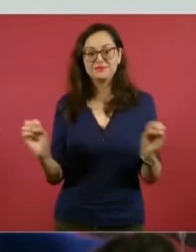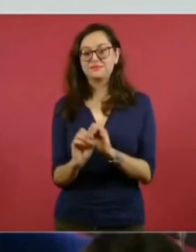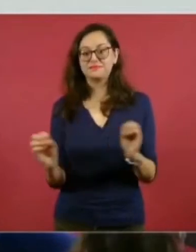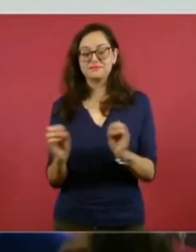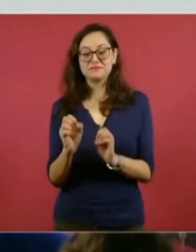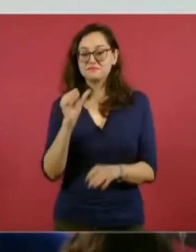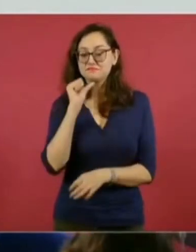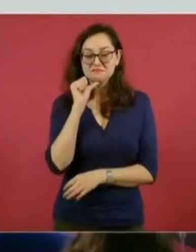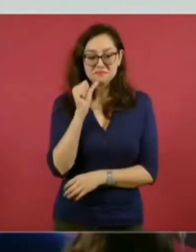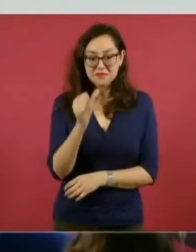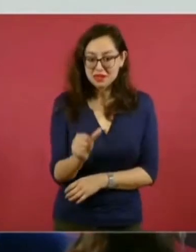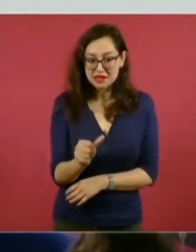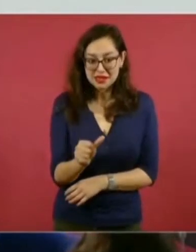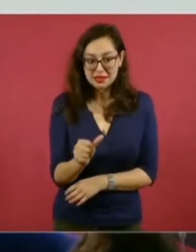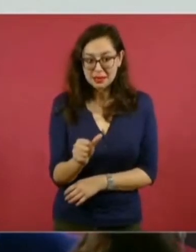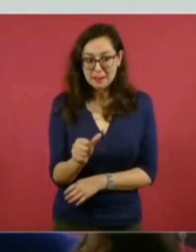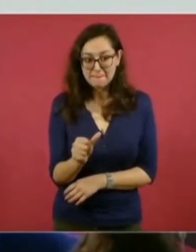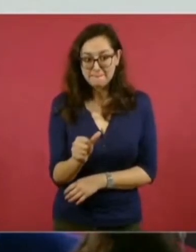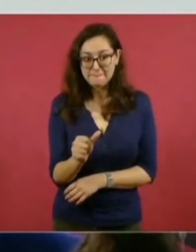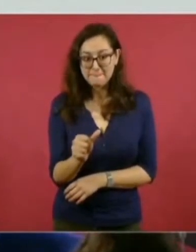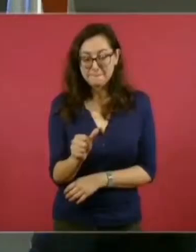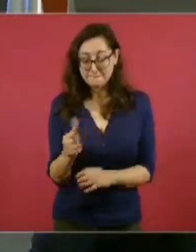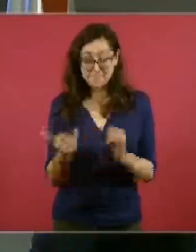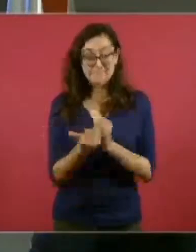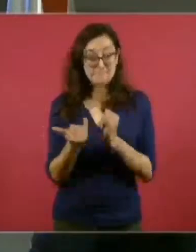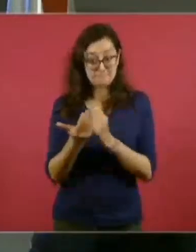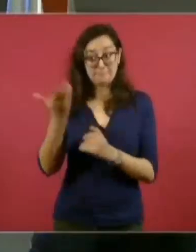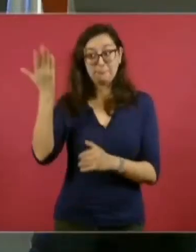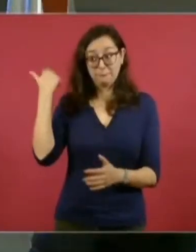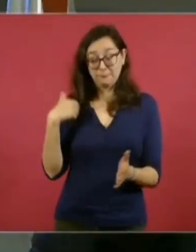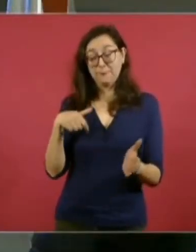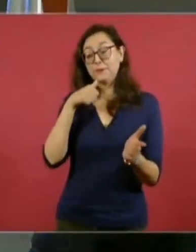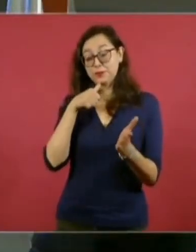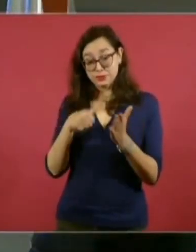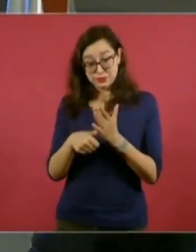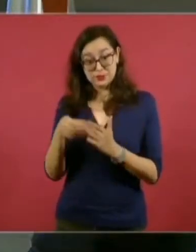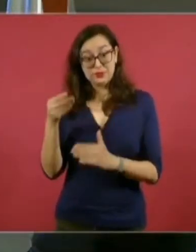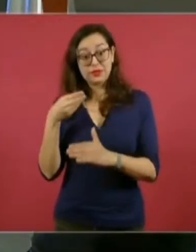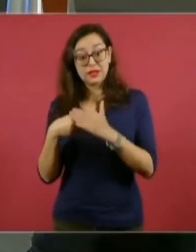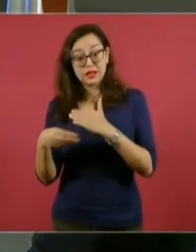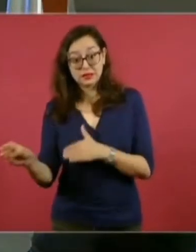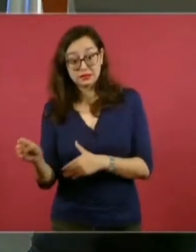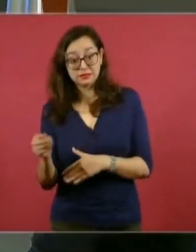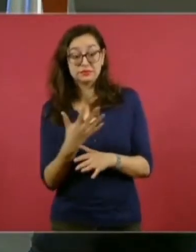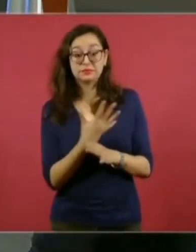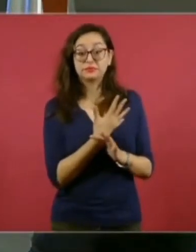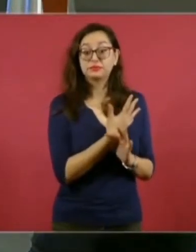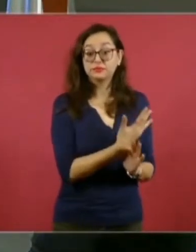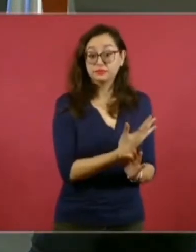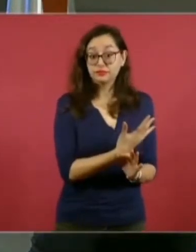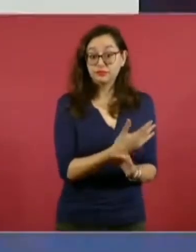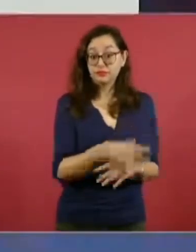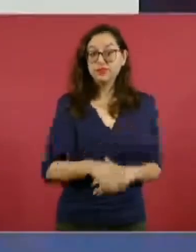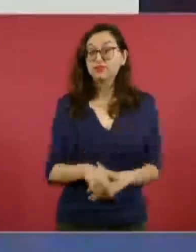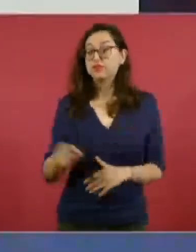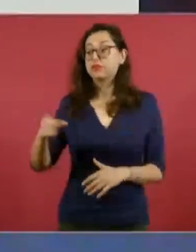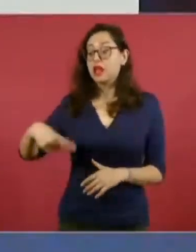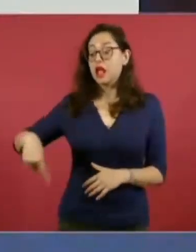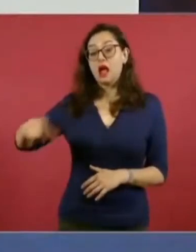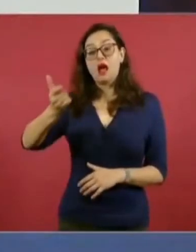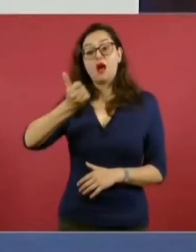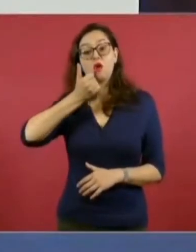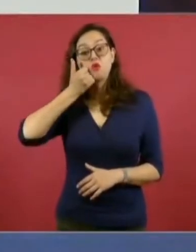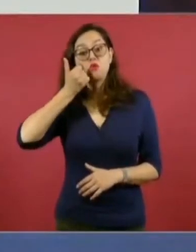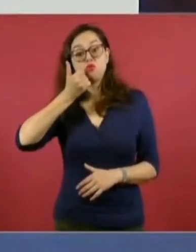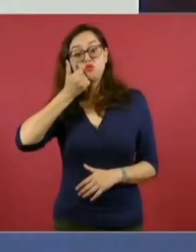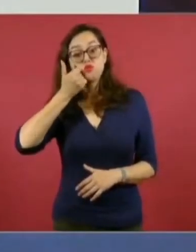como ya se los expresé en la carta anterior a los padres, que los estudiantes habían sido secuestrados